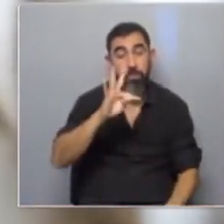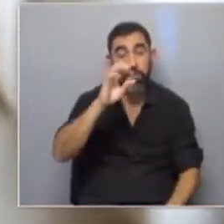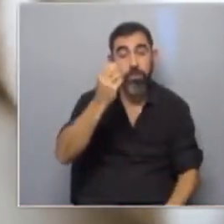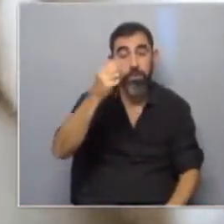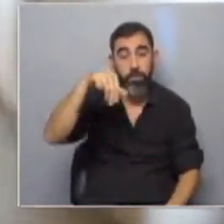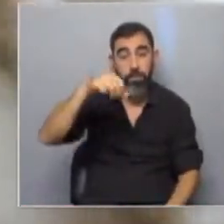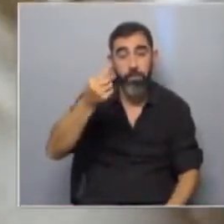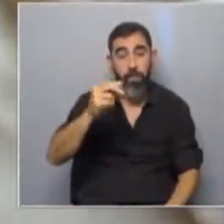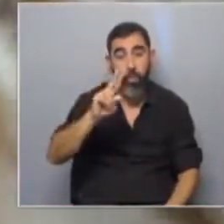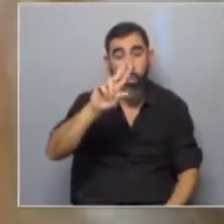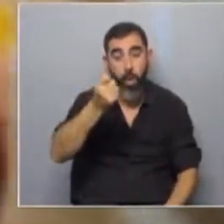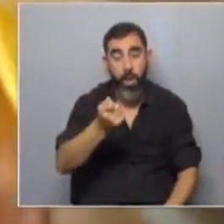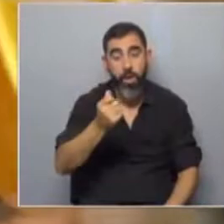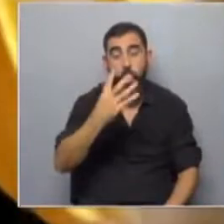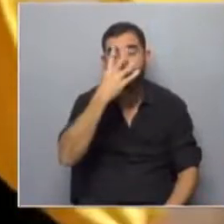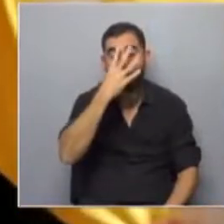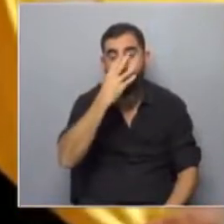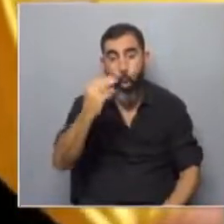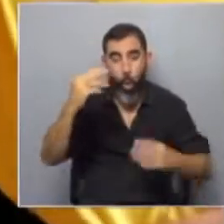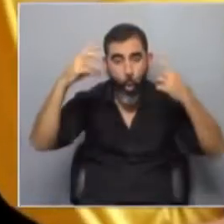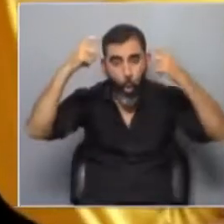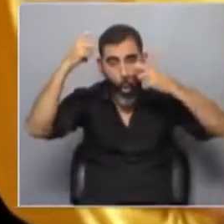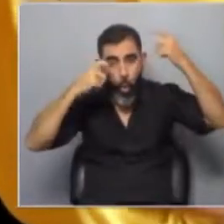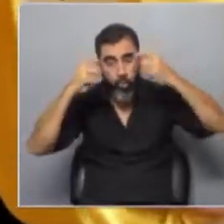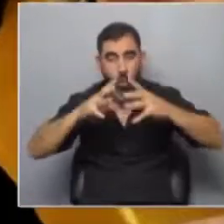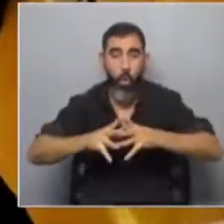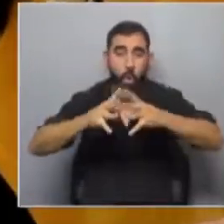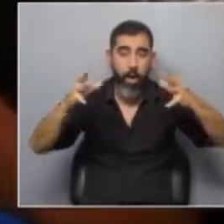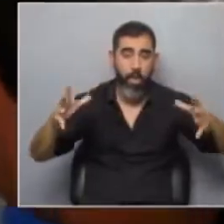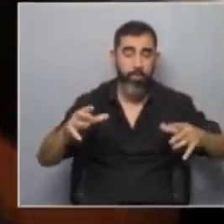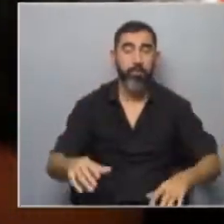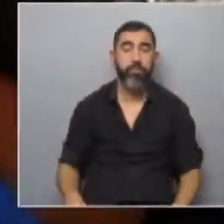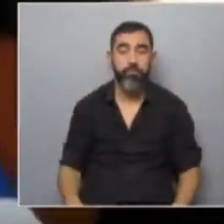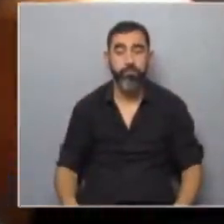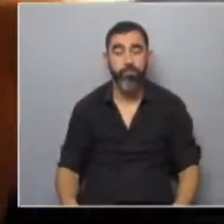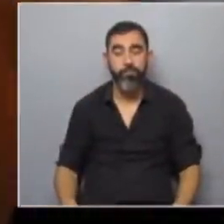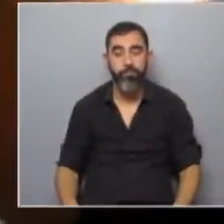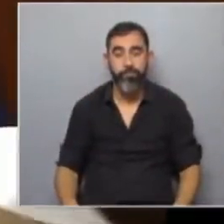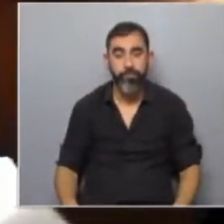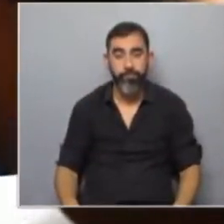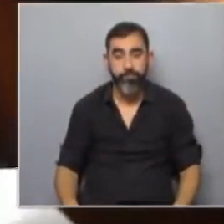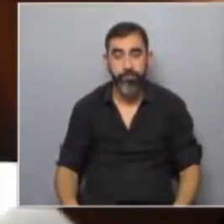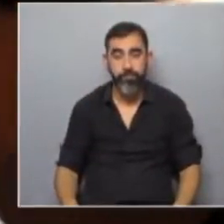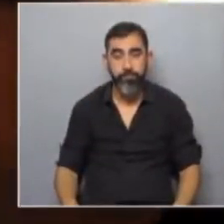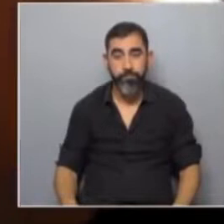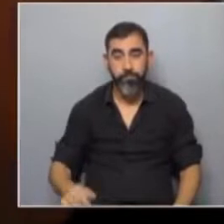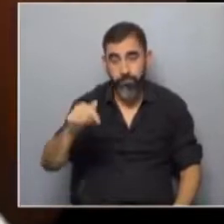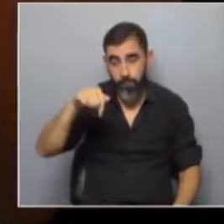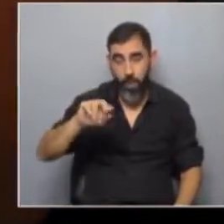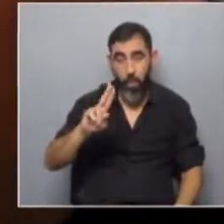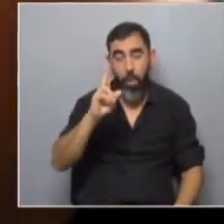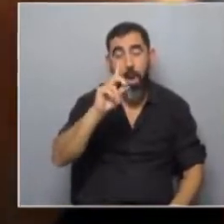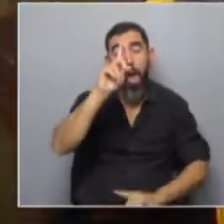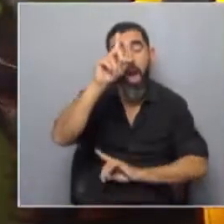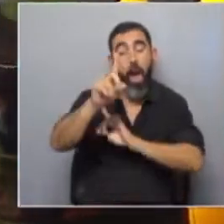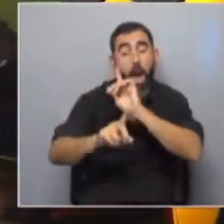tamanduá, que mencionábamos recién en pantalla, que es el oso hormiguero, digamos, como lo conocemos por nombre común, pero acá es el tamanduá y es distinto, ¿no? Al oso